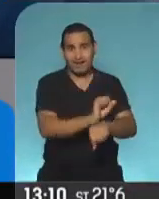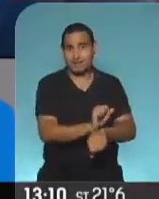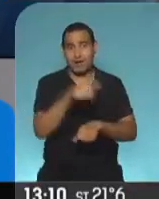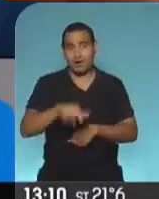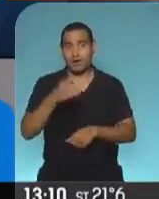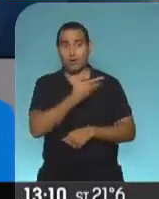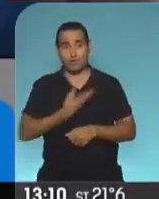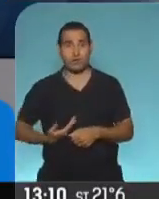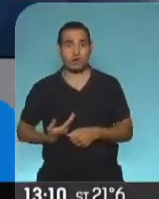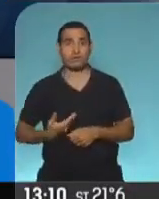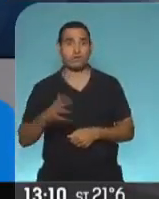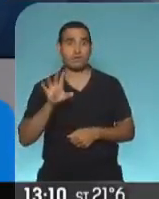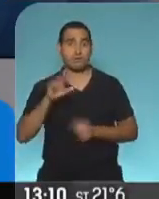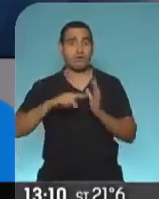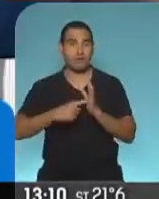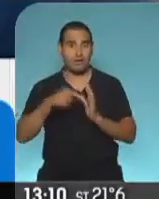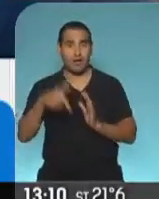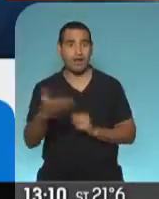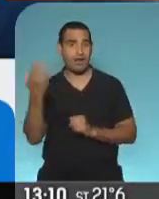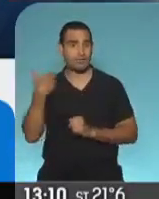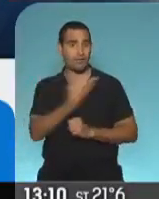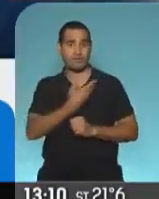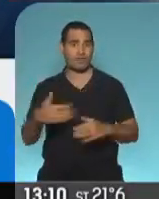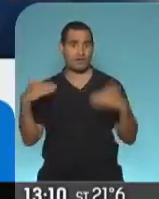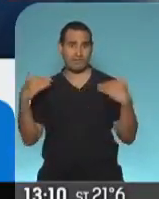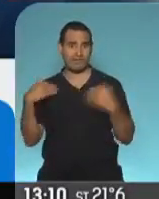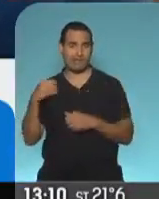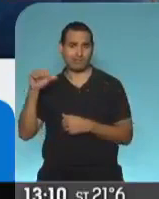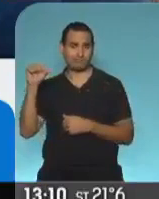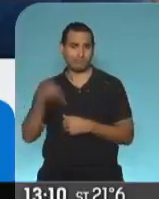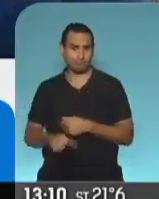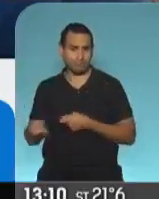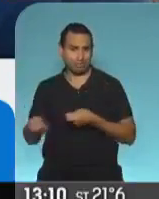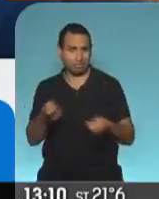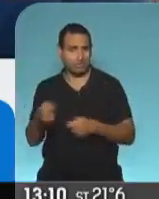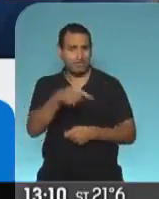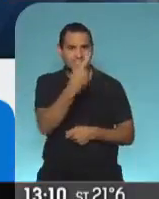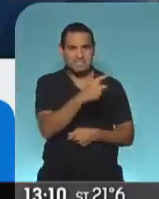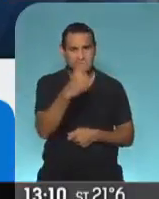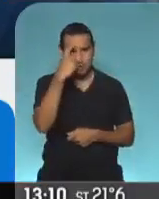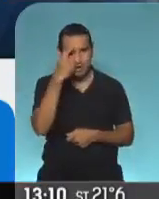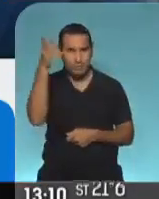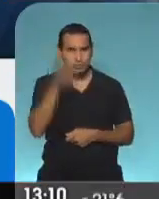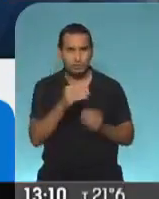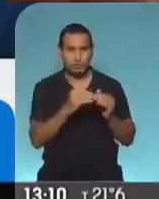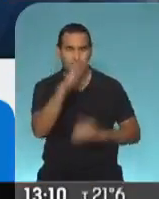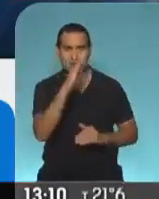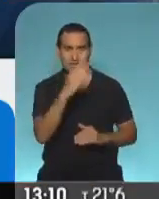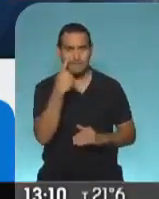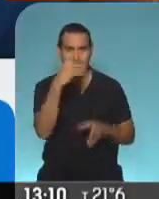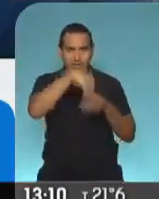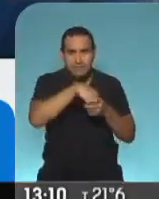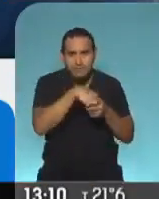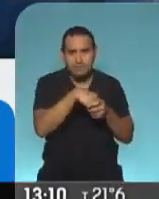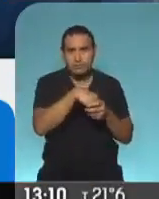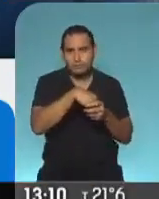provincia, el gobierno de María Eugenia Vidal, que dejó las cárceles con una sobrepoblación del 110%. Esto ya no es una condición de